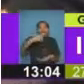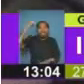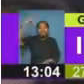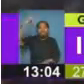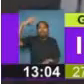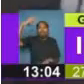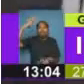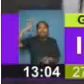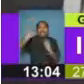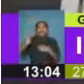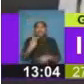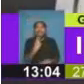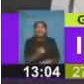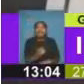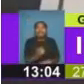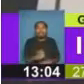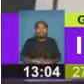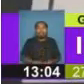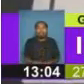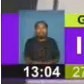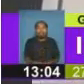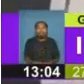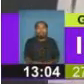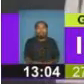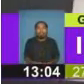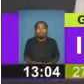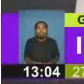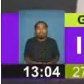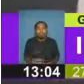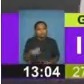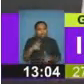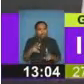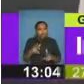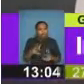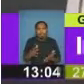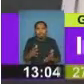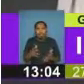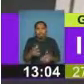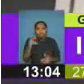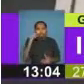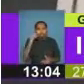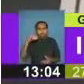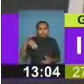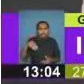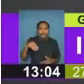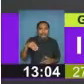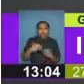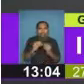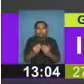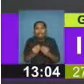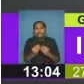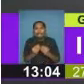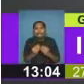generación distribuida yo había hecho 12 megas son 16.5 mw que